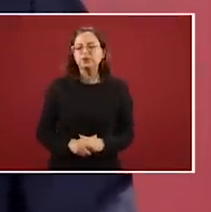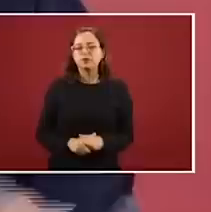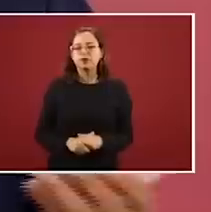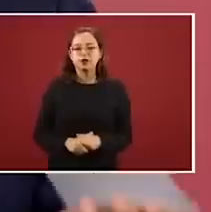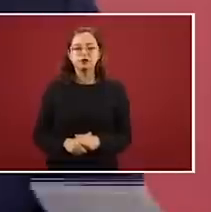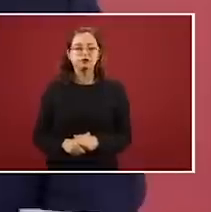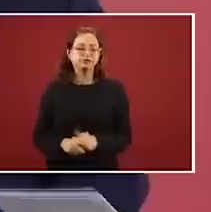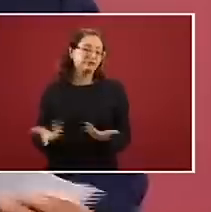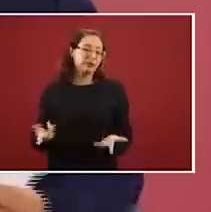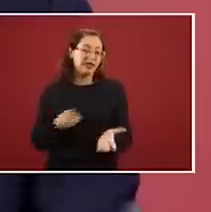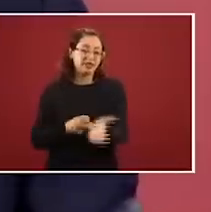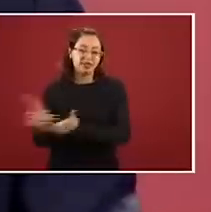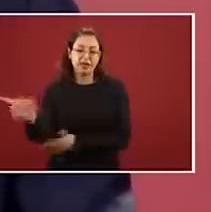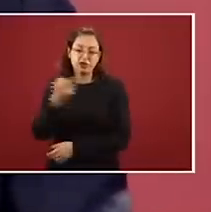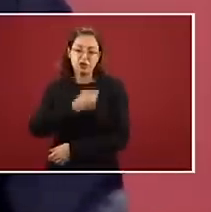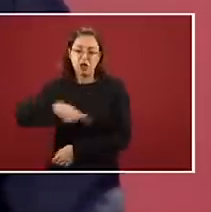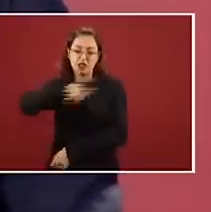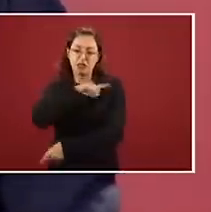el derecho a la salud,